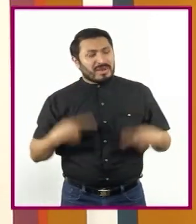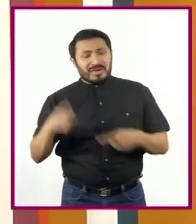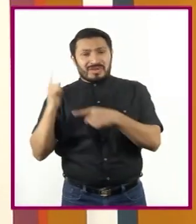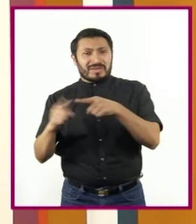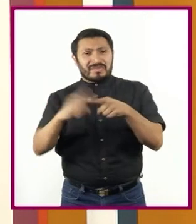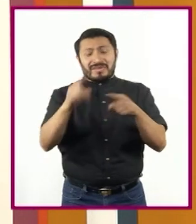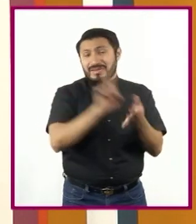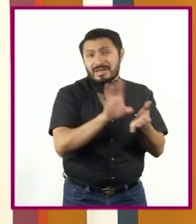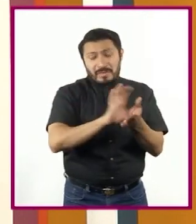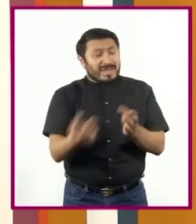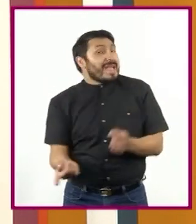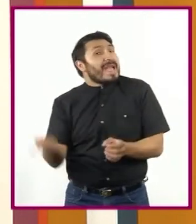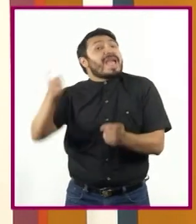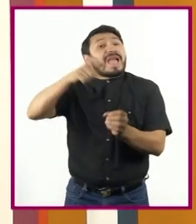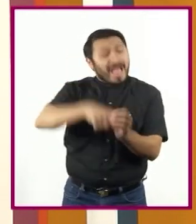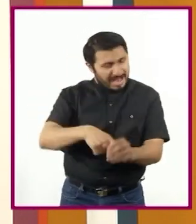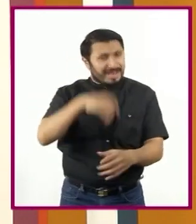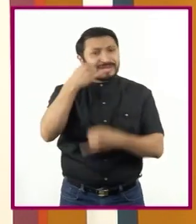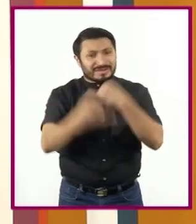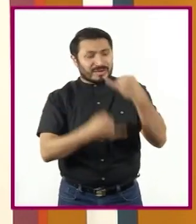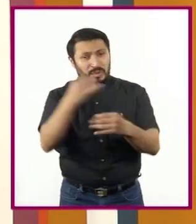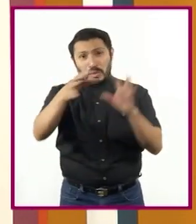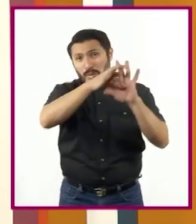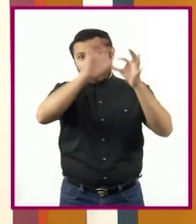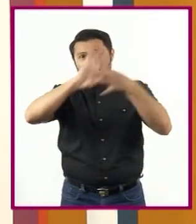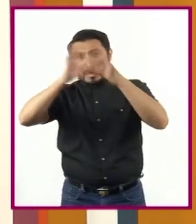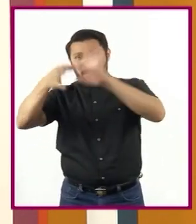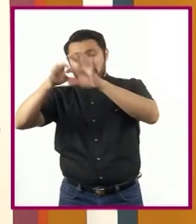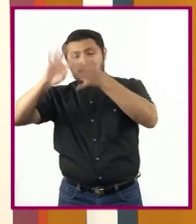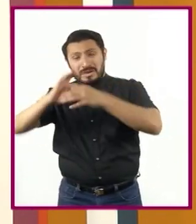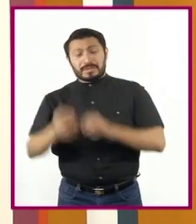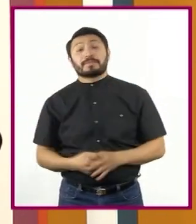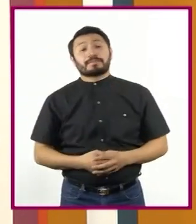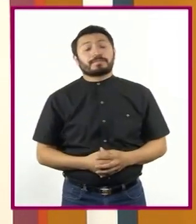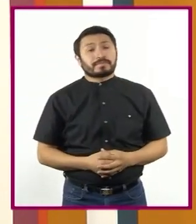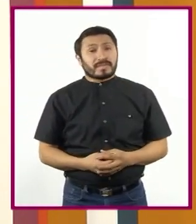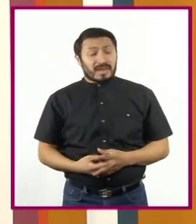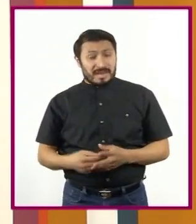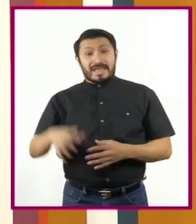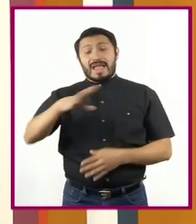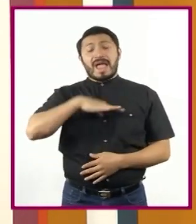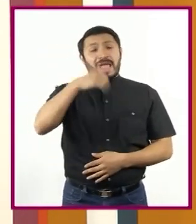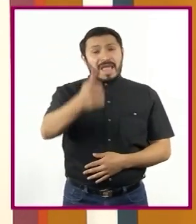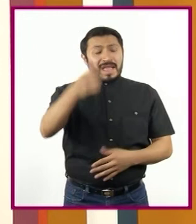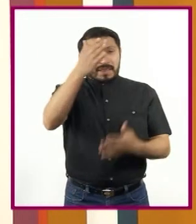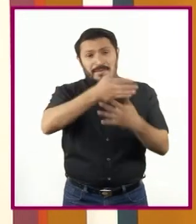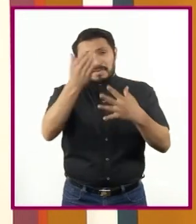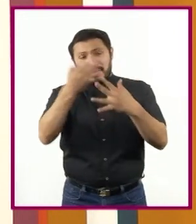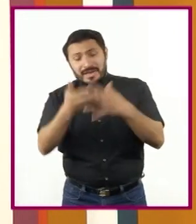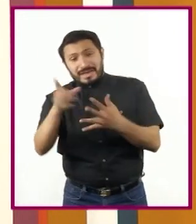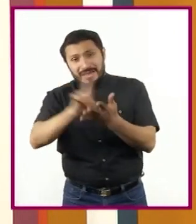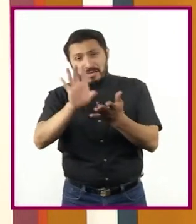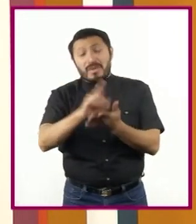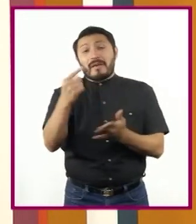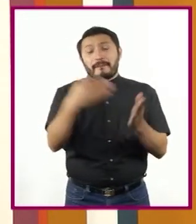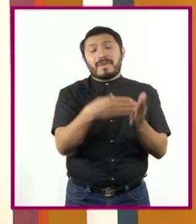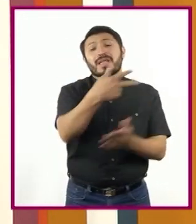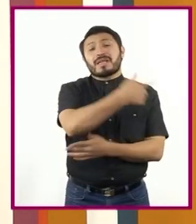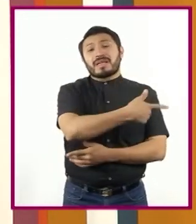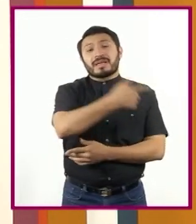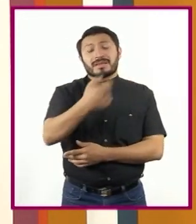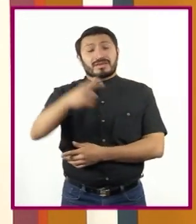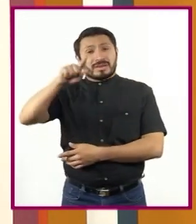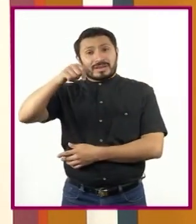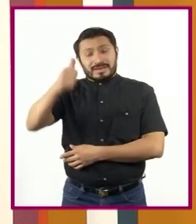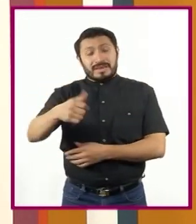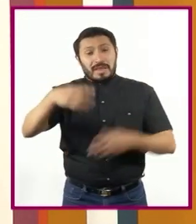discapacidades fueron incluidos. Con la introducción de 6 clasificaciones de discapacidad en 1976, el número de atletas